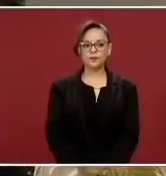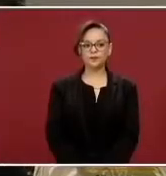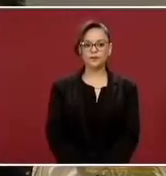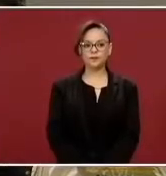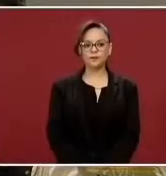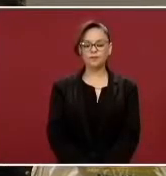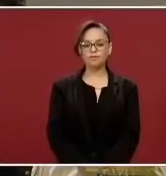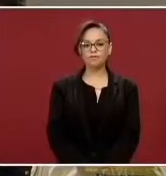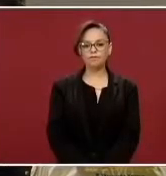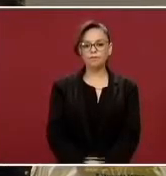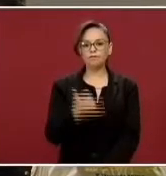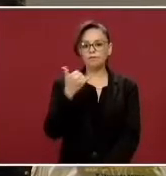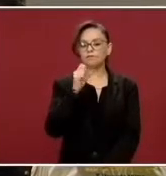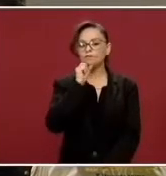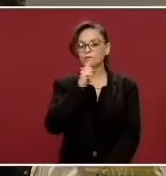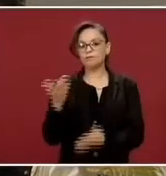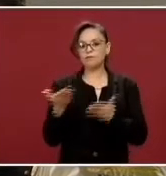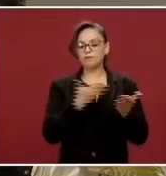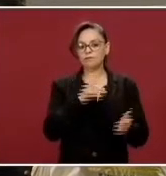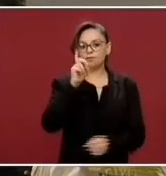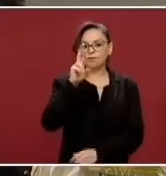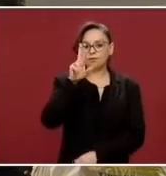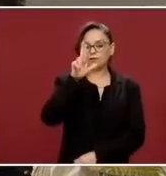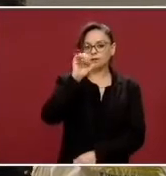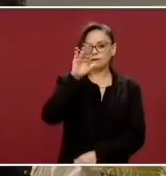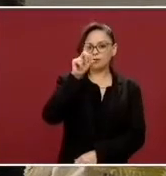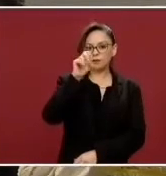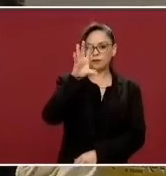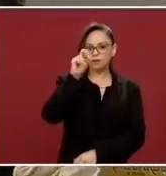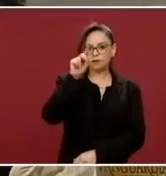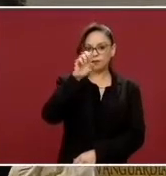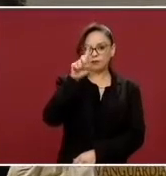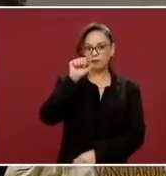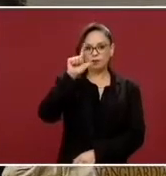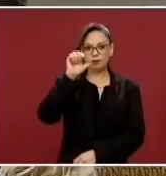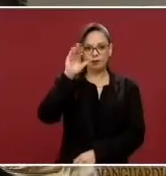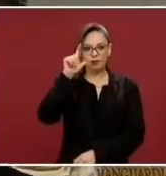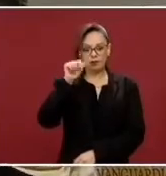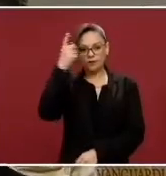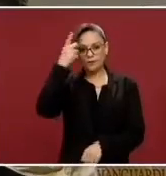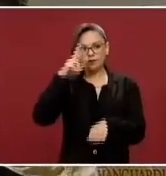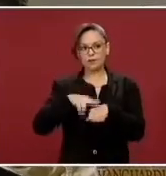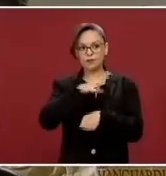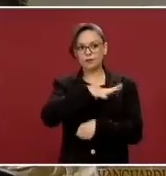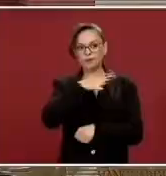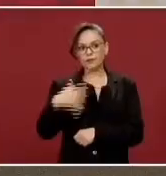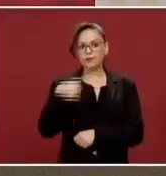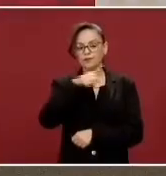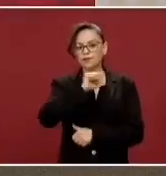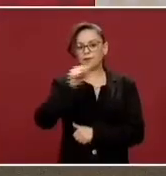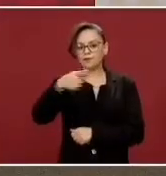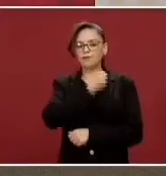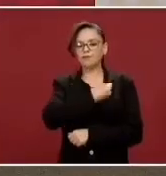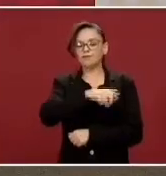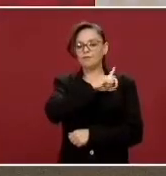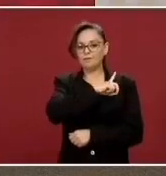Y el doctor Ricardo Cortés Alcalá, director general de Promoción de la Salud.